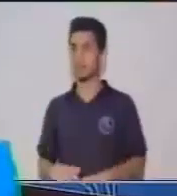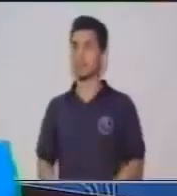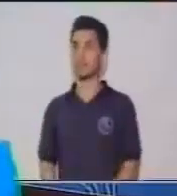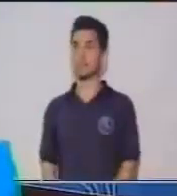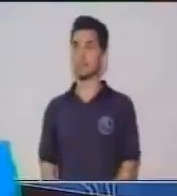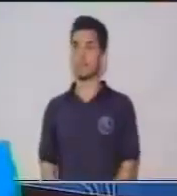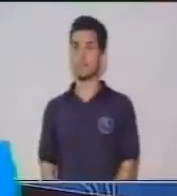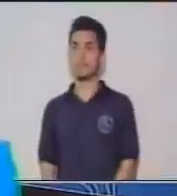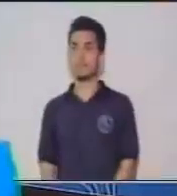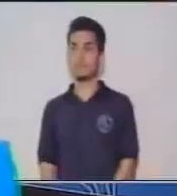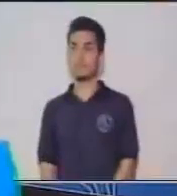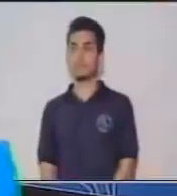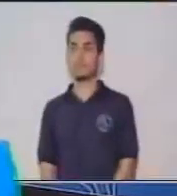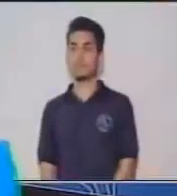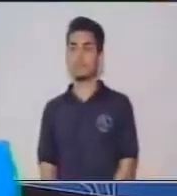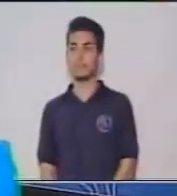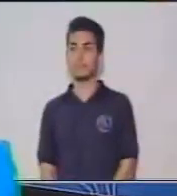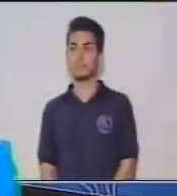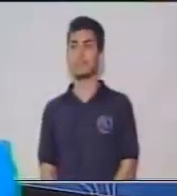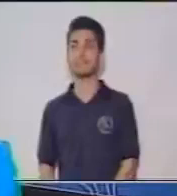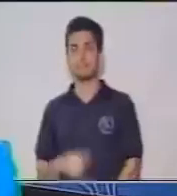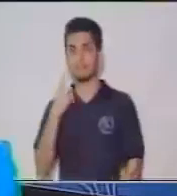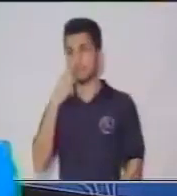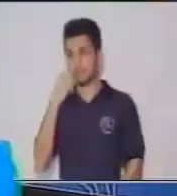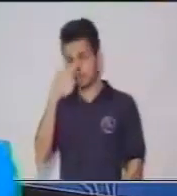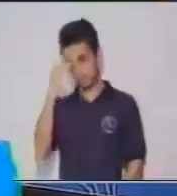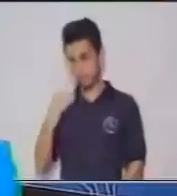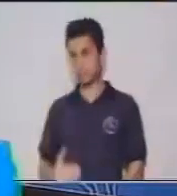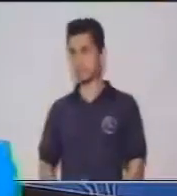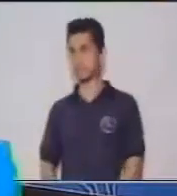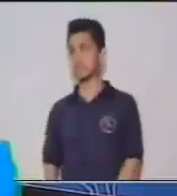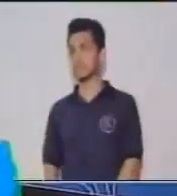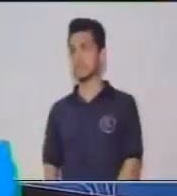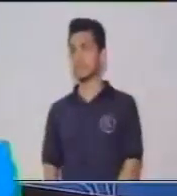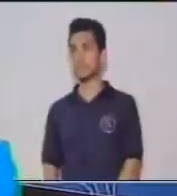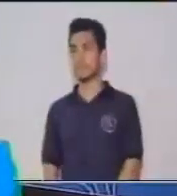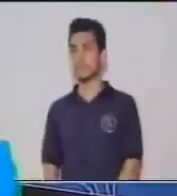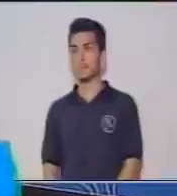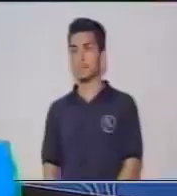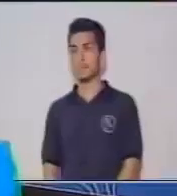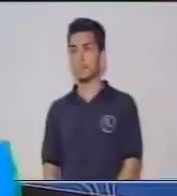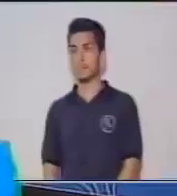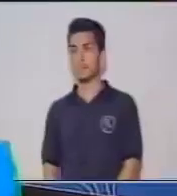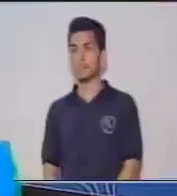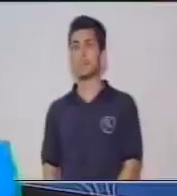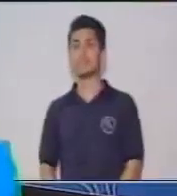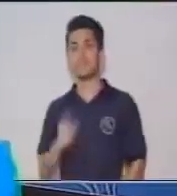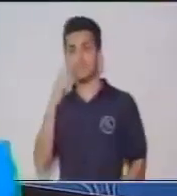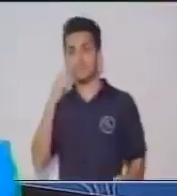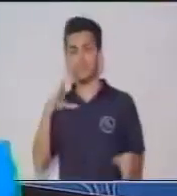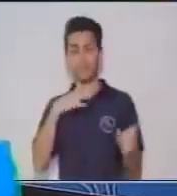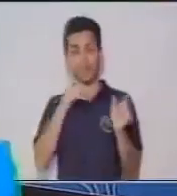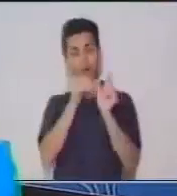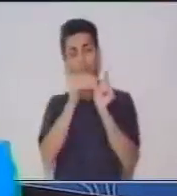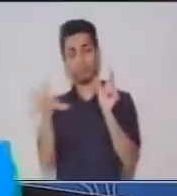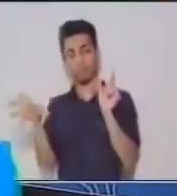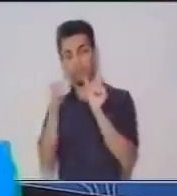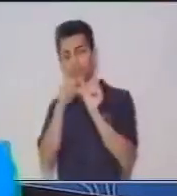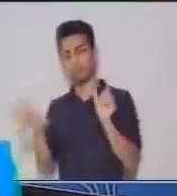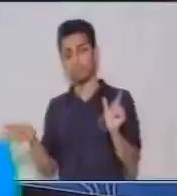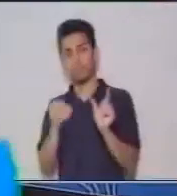Vamos a darle la continuación para que ustedes vean de qué manera se derivan otras